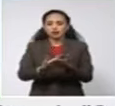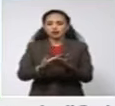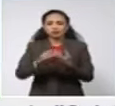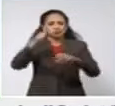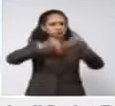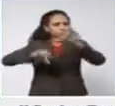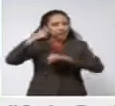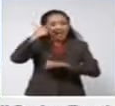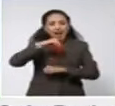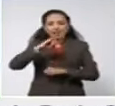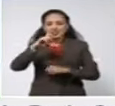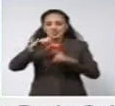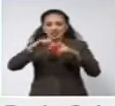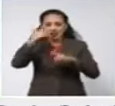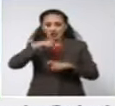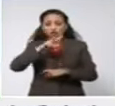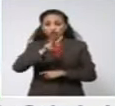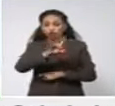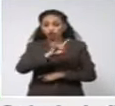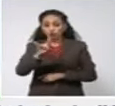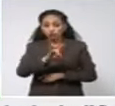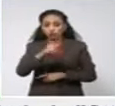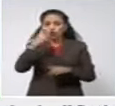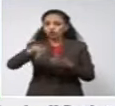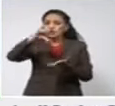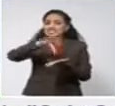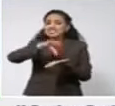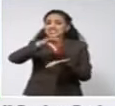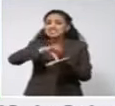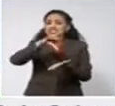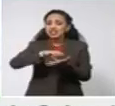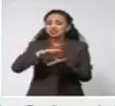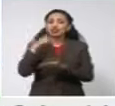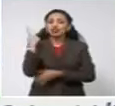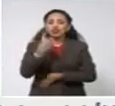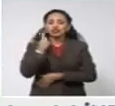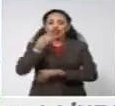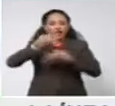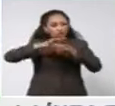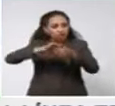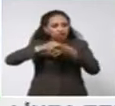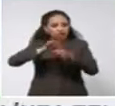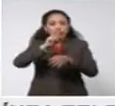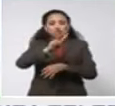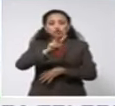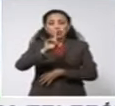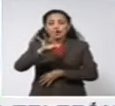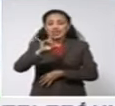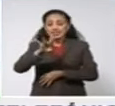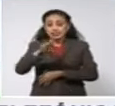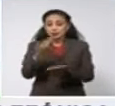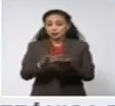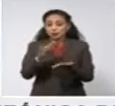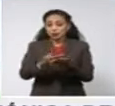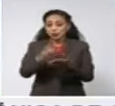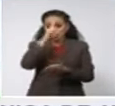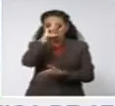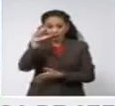299, el Centro Nacional de Genética 215 y el Hospital Manuel